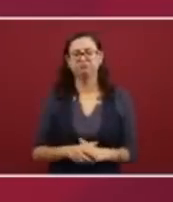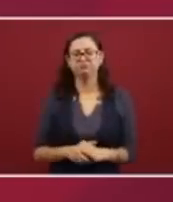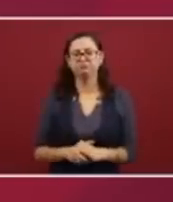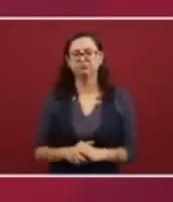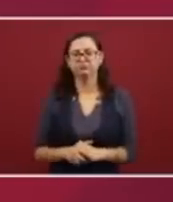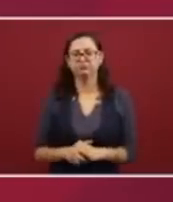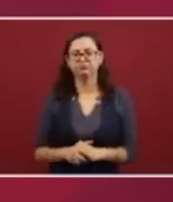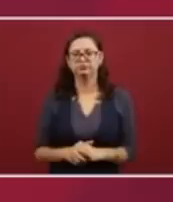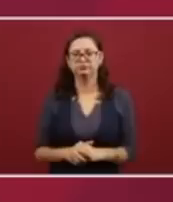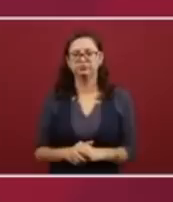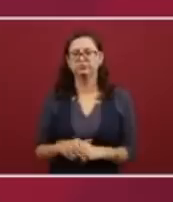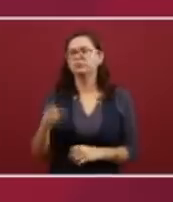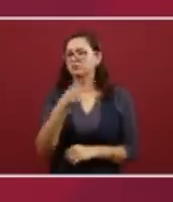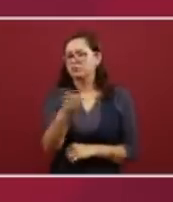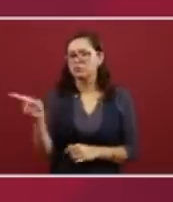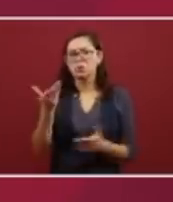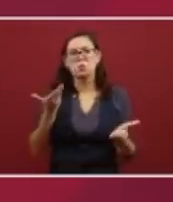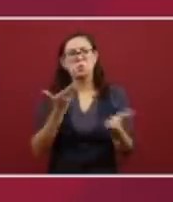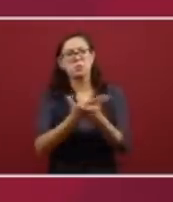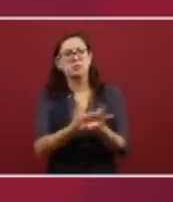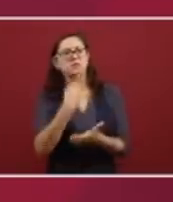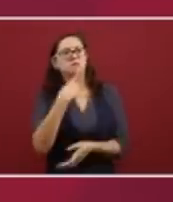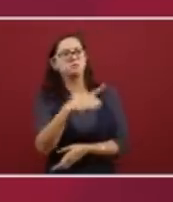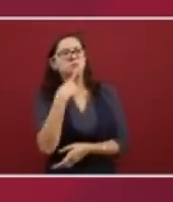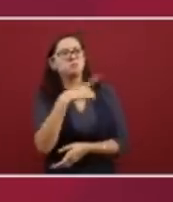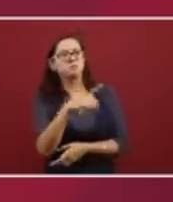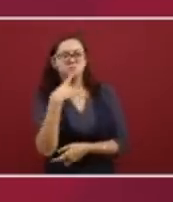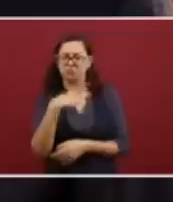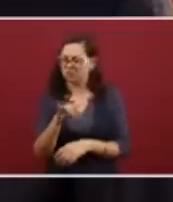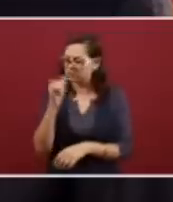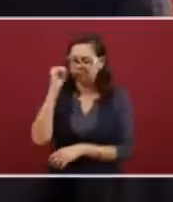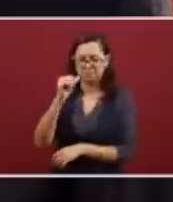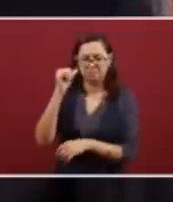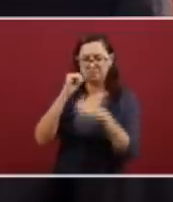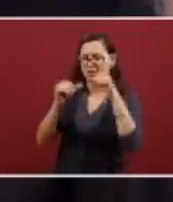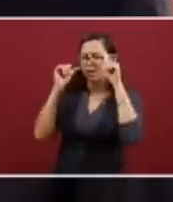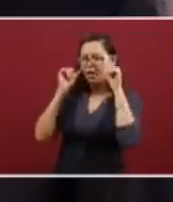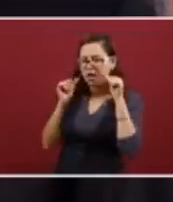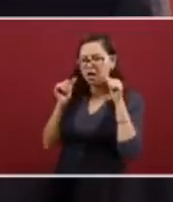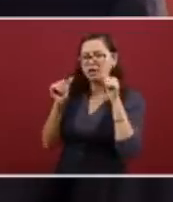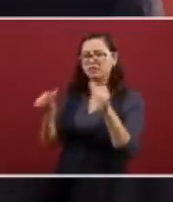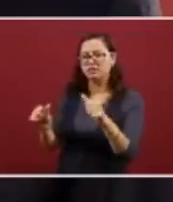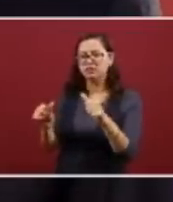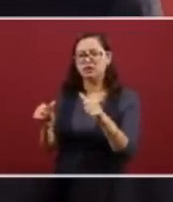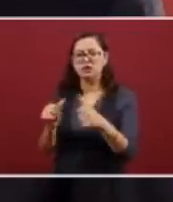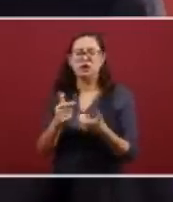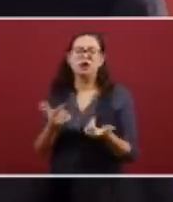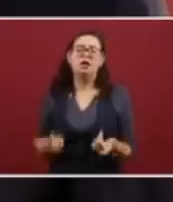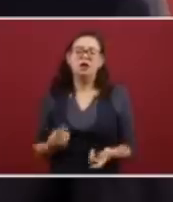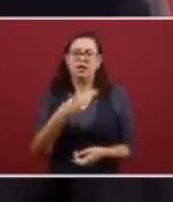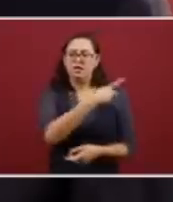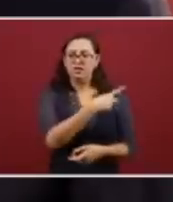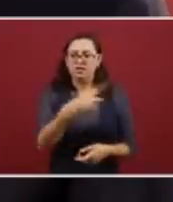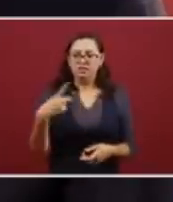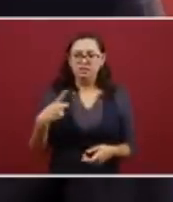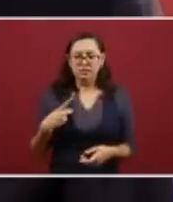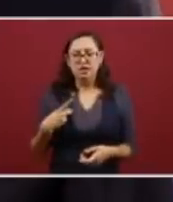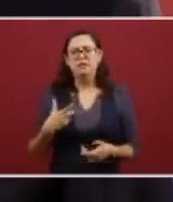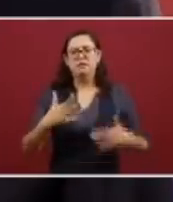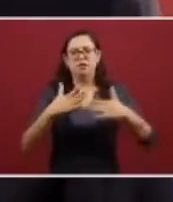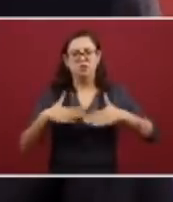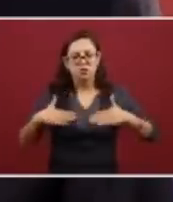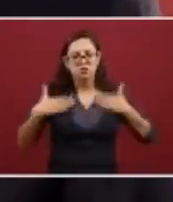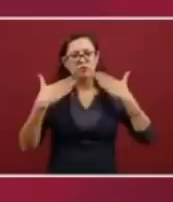solicitudes de estas demandas que siempre van a ser escuchados que le tengan confianza a la jefa de